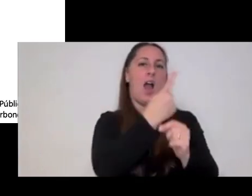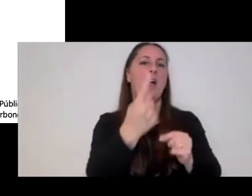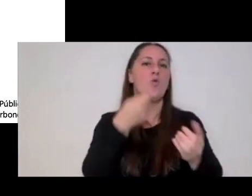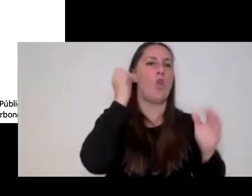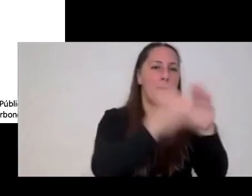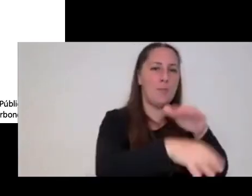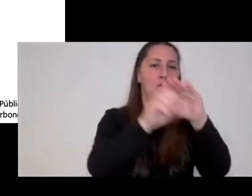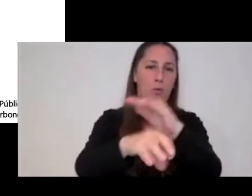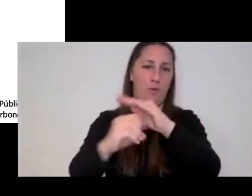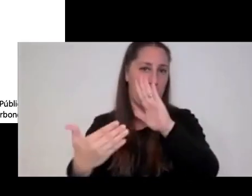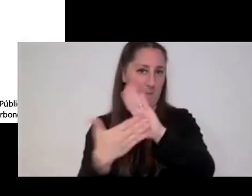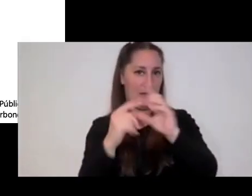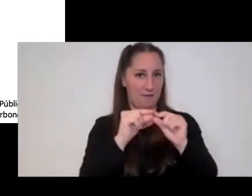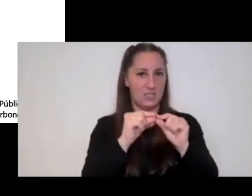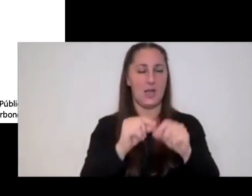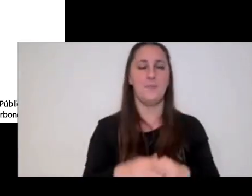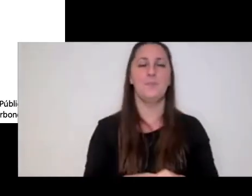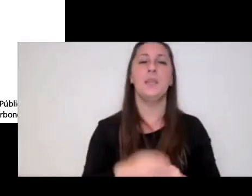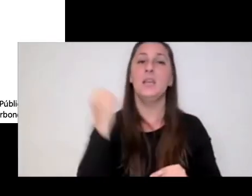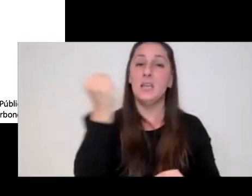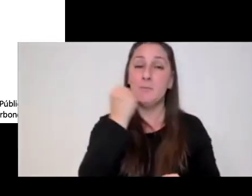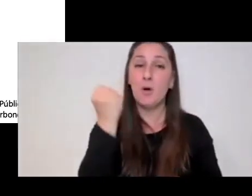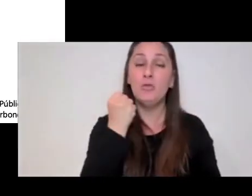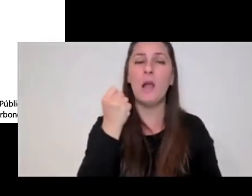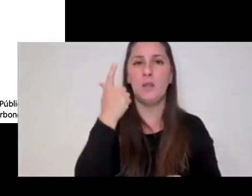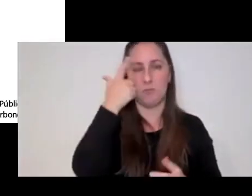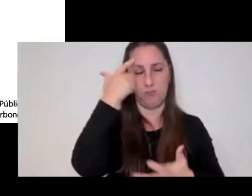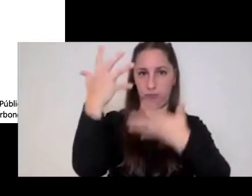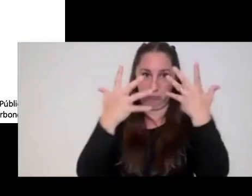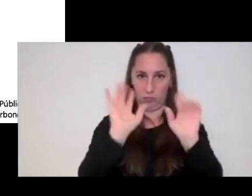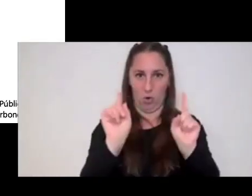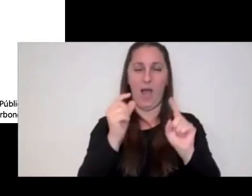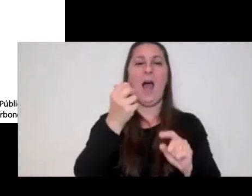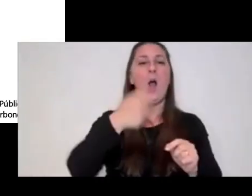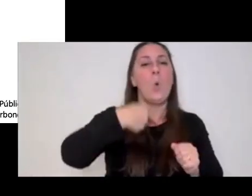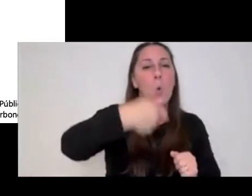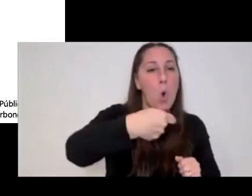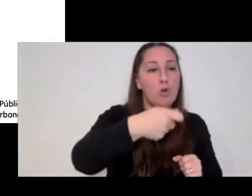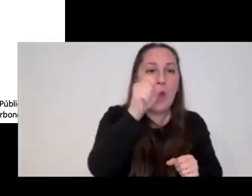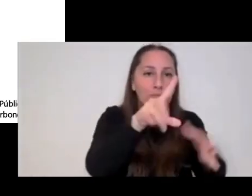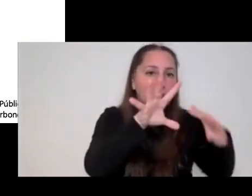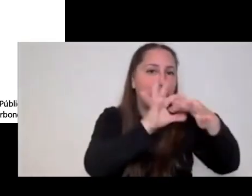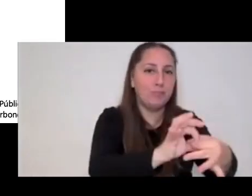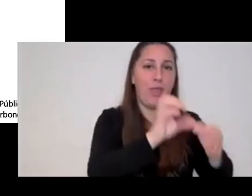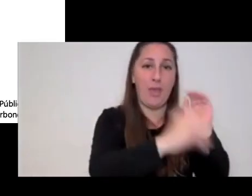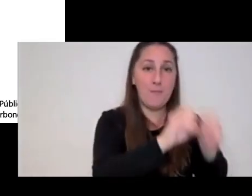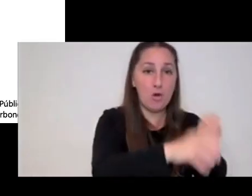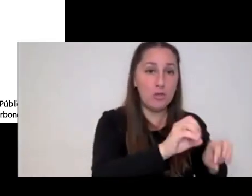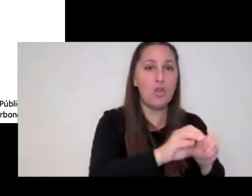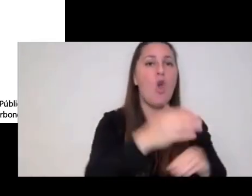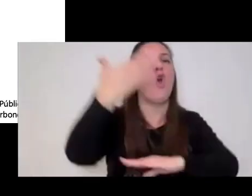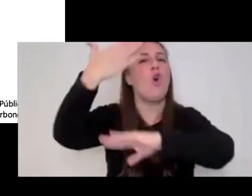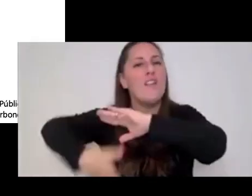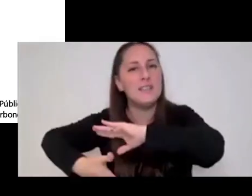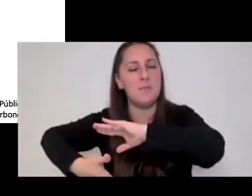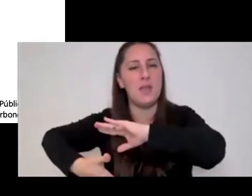cuestión importante es, no podemos confundir la alícuota que corresponda a cada uno de los depósitos con el vencimiento de la determinación tributaria de